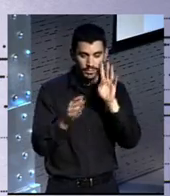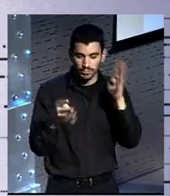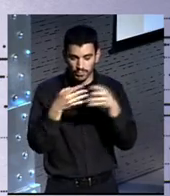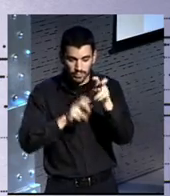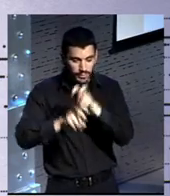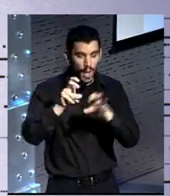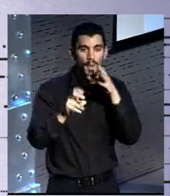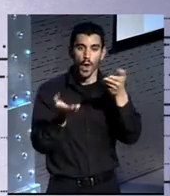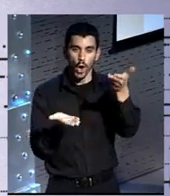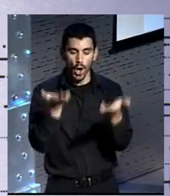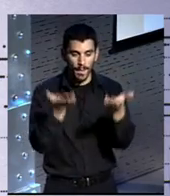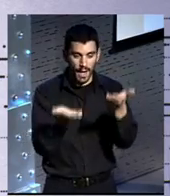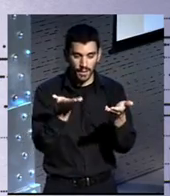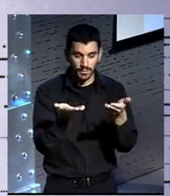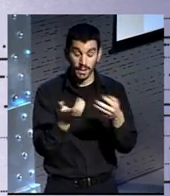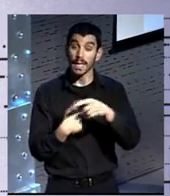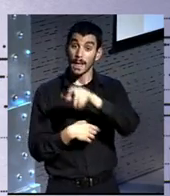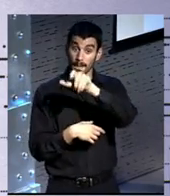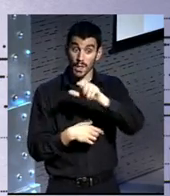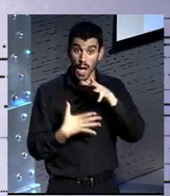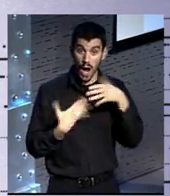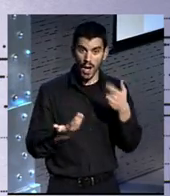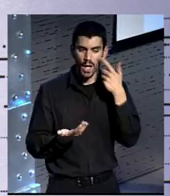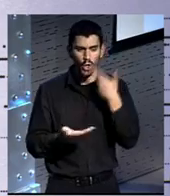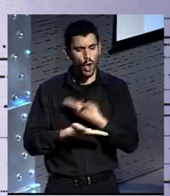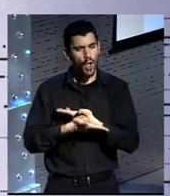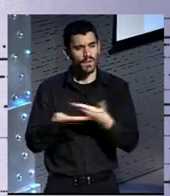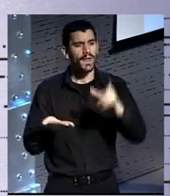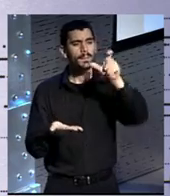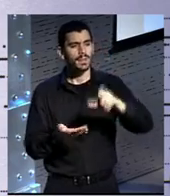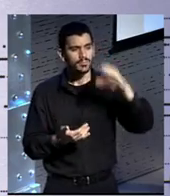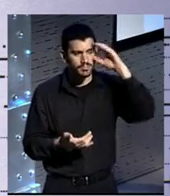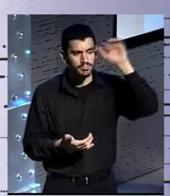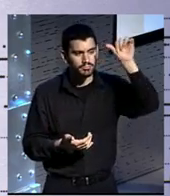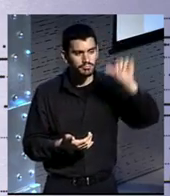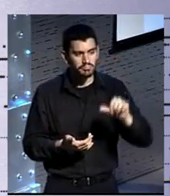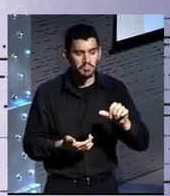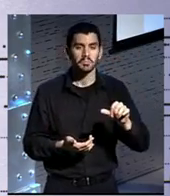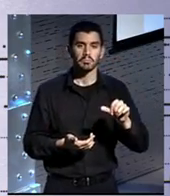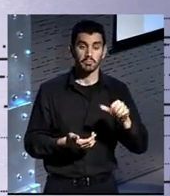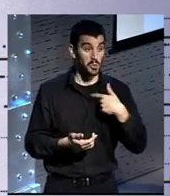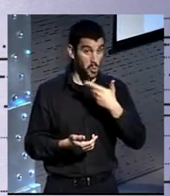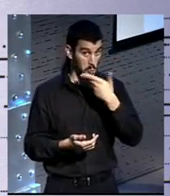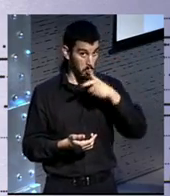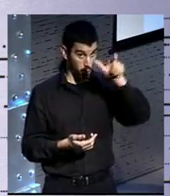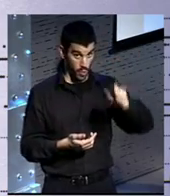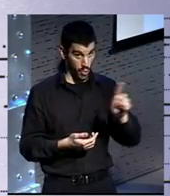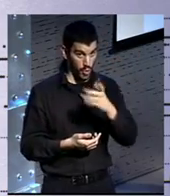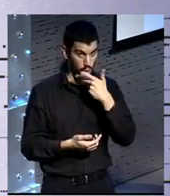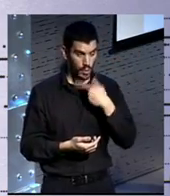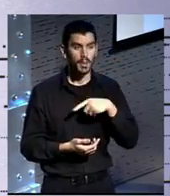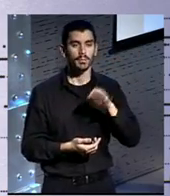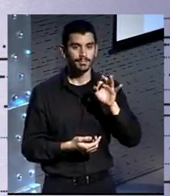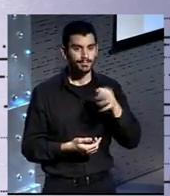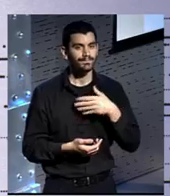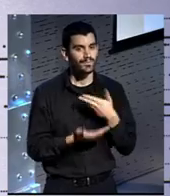que la gente se fíe mucho más de lo que dicen otras personas, a las que a lo mejor ni siquiera conoce, de lo que están